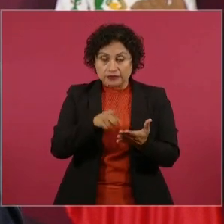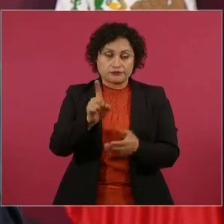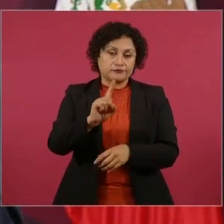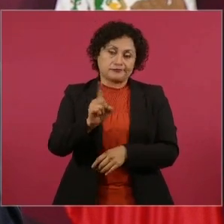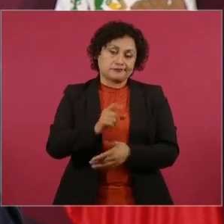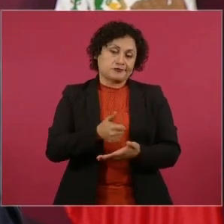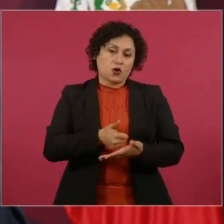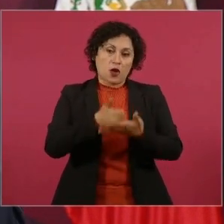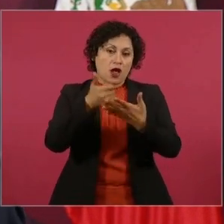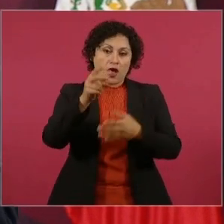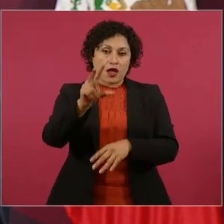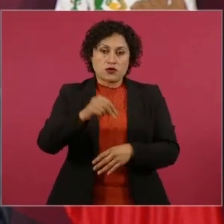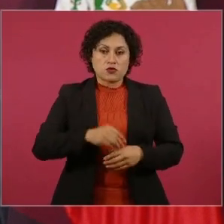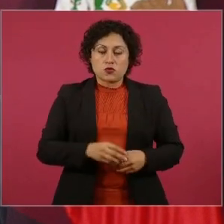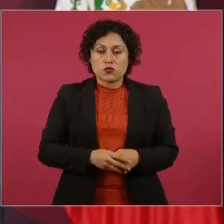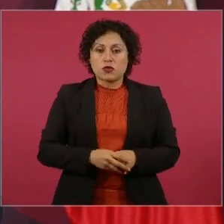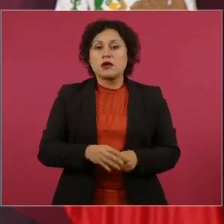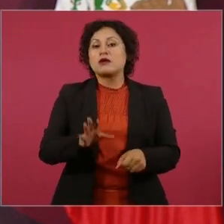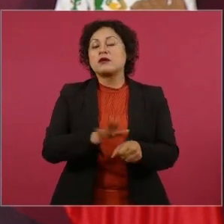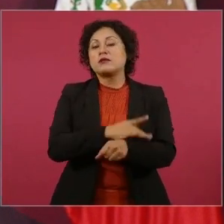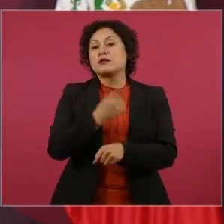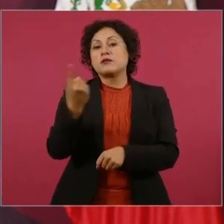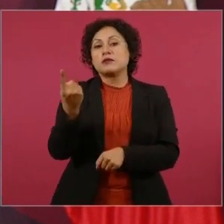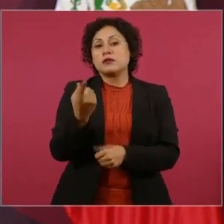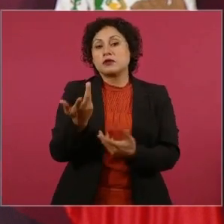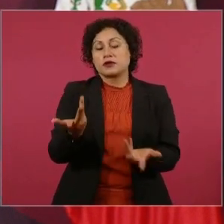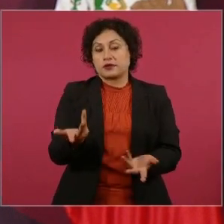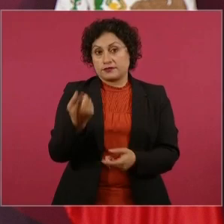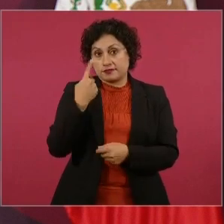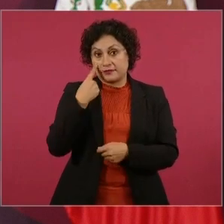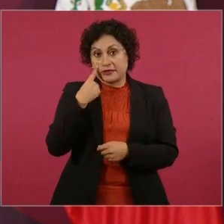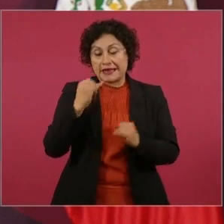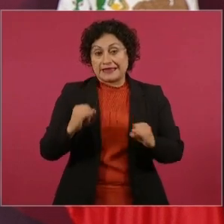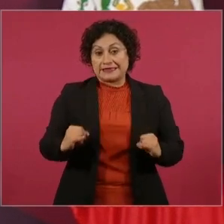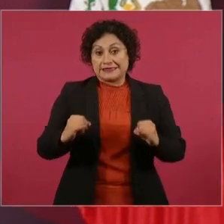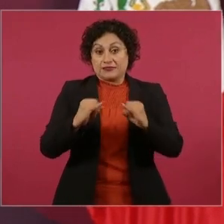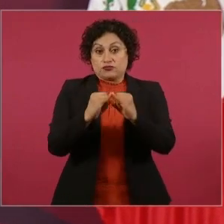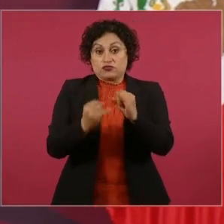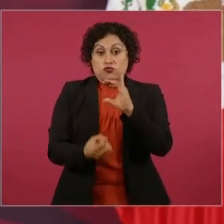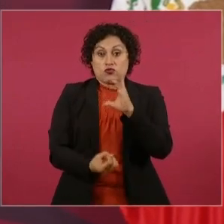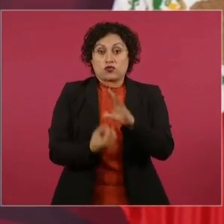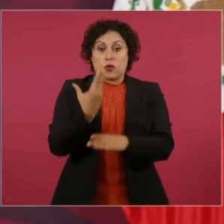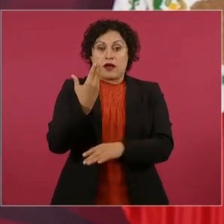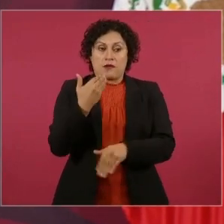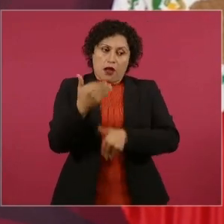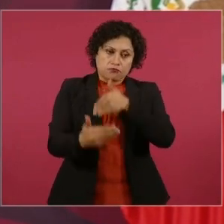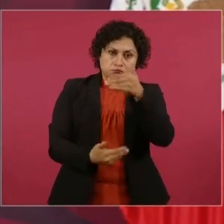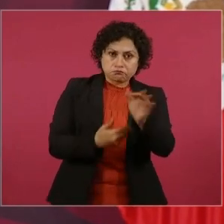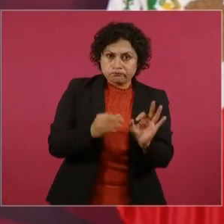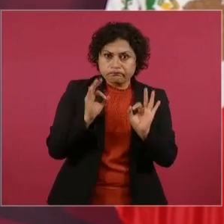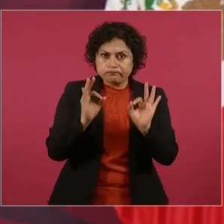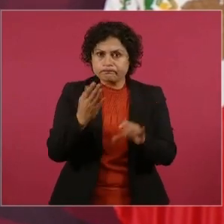ayuda porque es una institución que se está creando que está